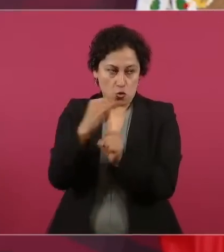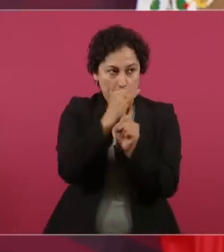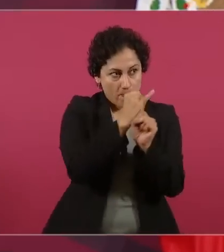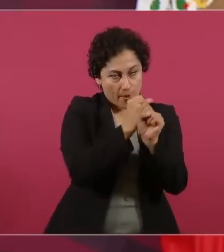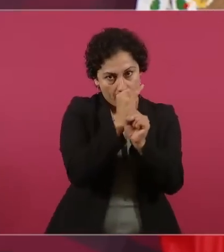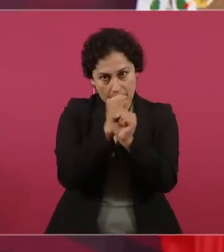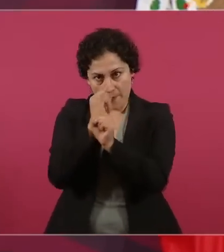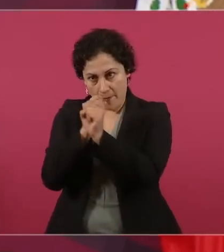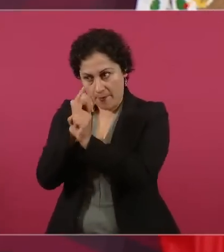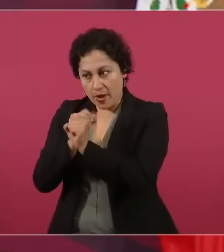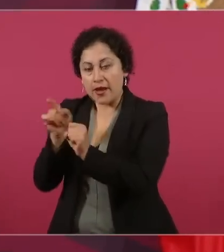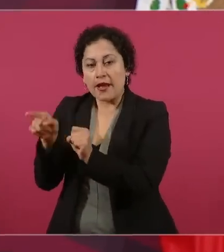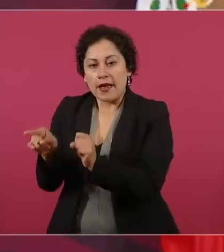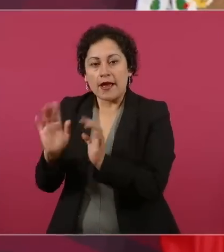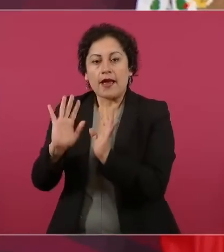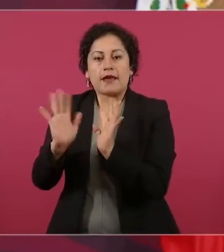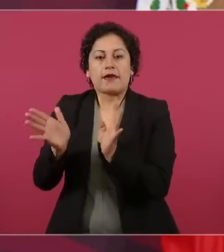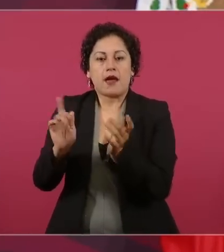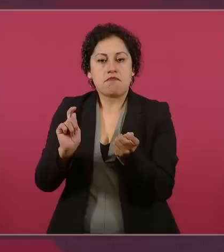para revisar